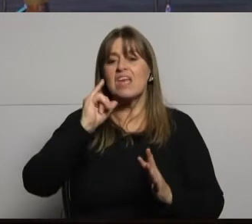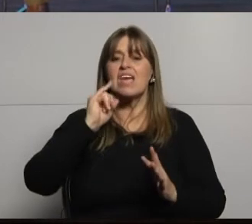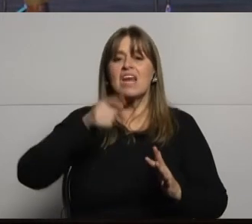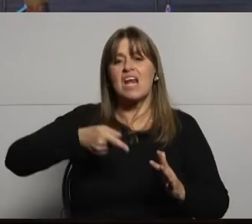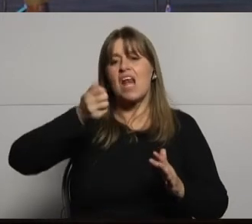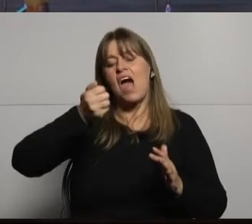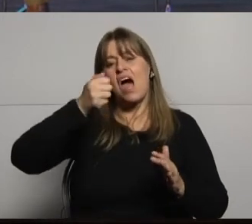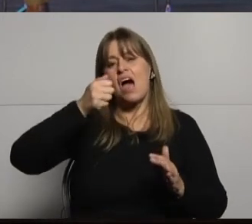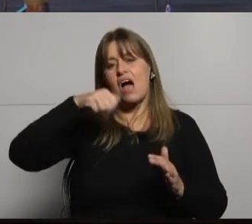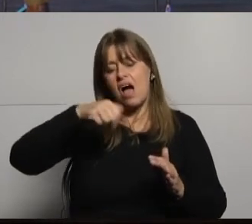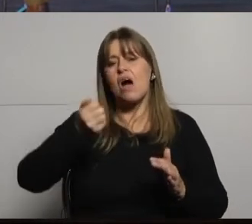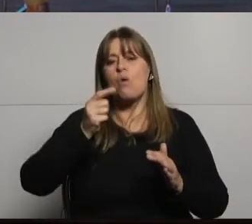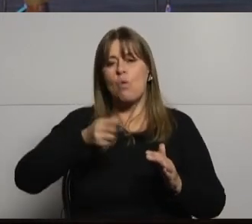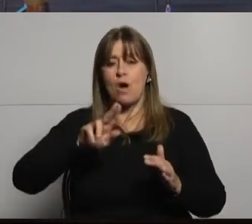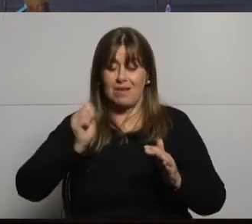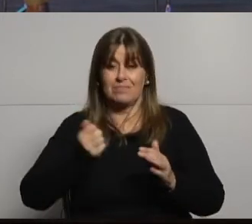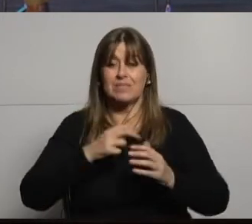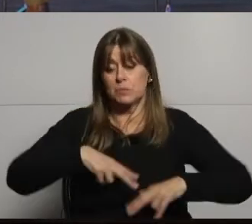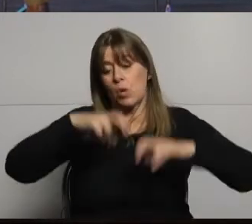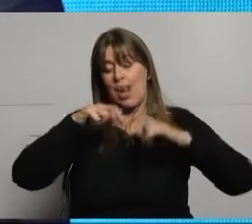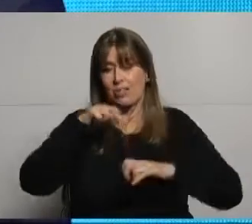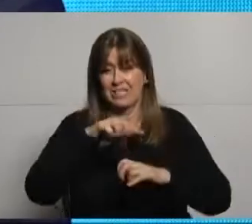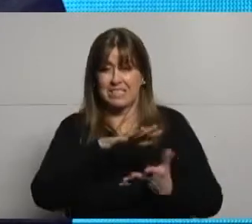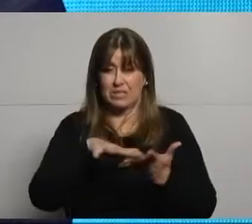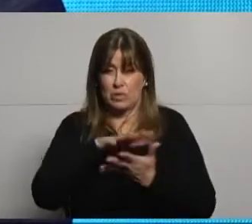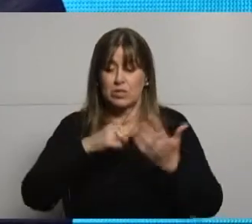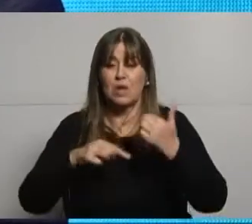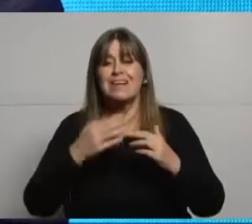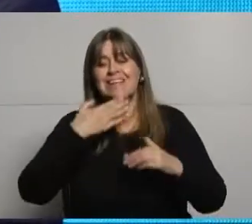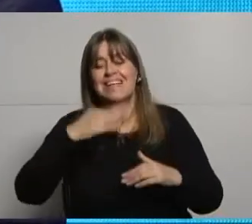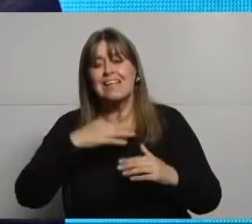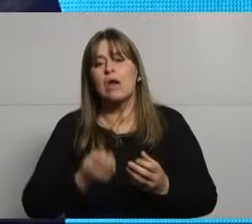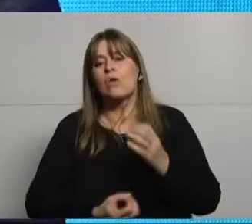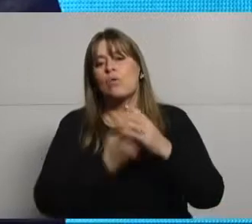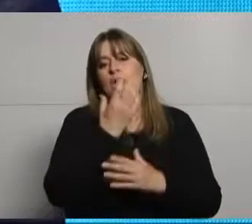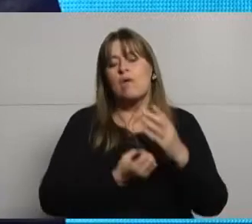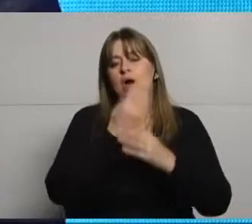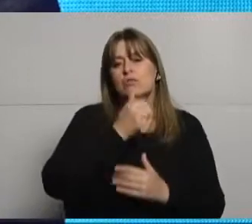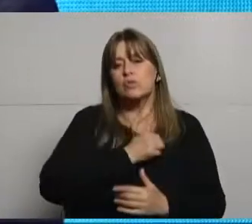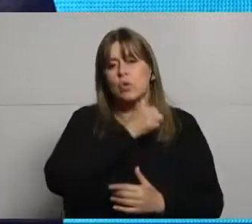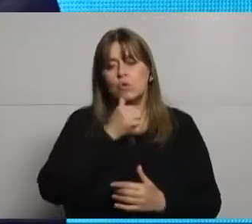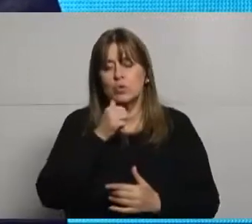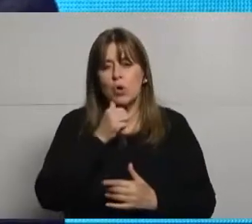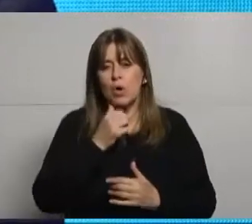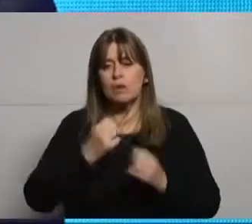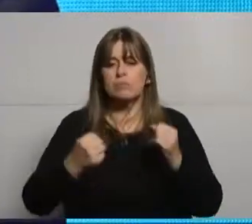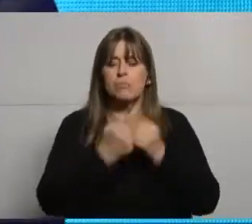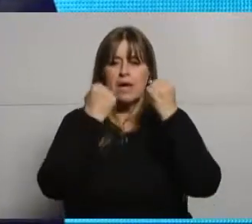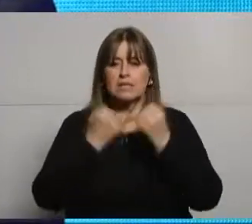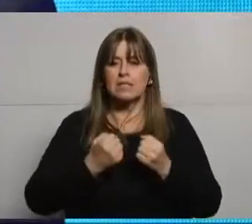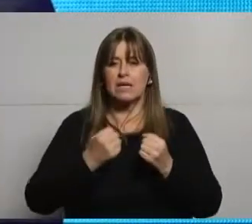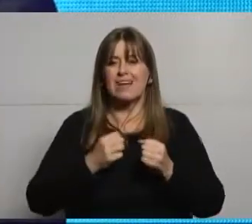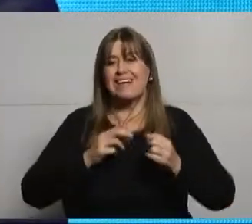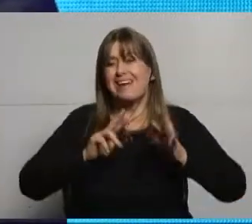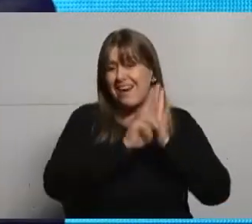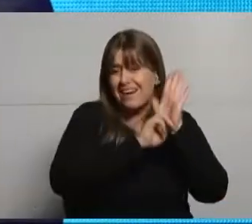esto. Entonces, tratamos de entender cómo toda esta nueva camada de soluciones impacta el marco